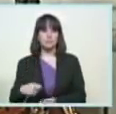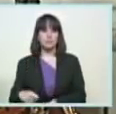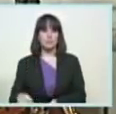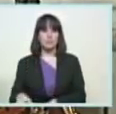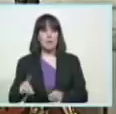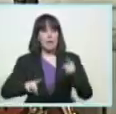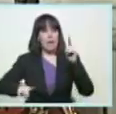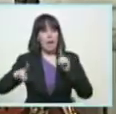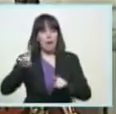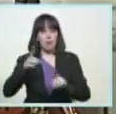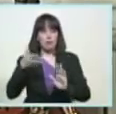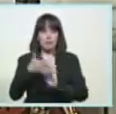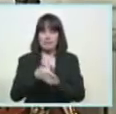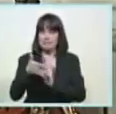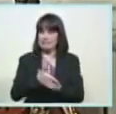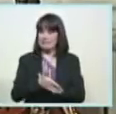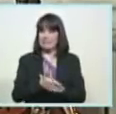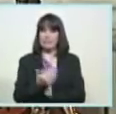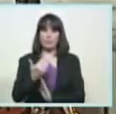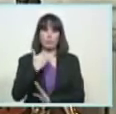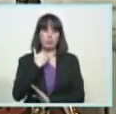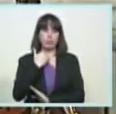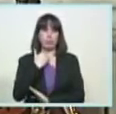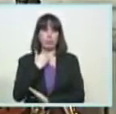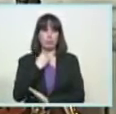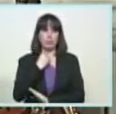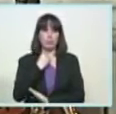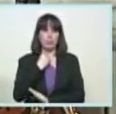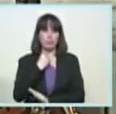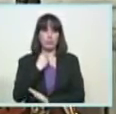en algunos casos hemos fracasado